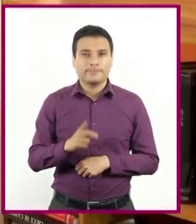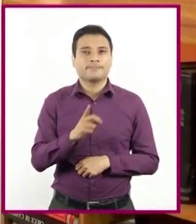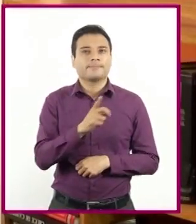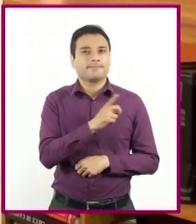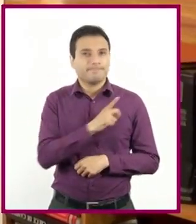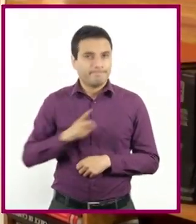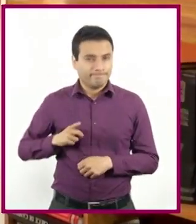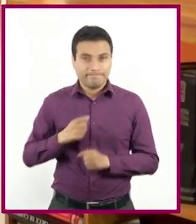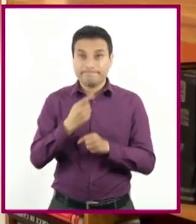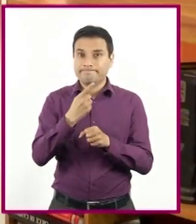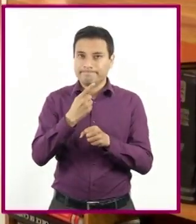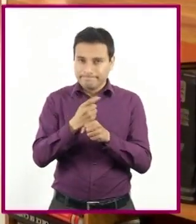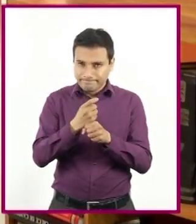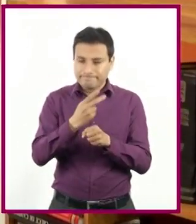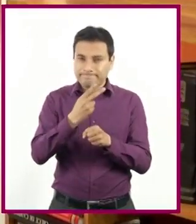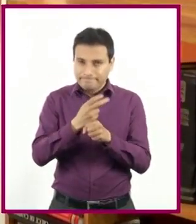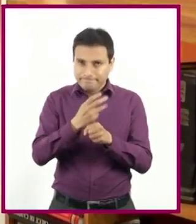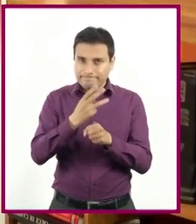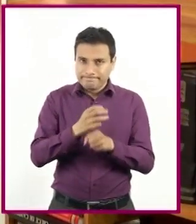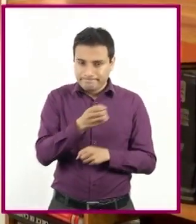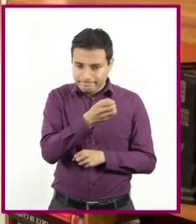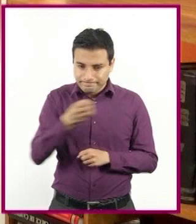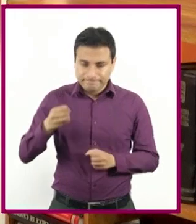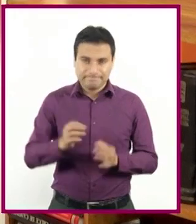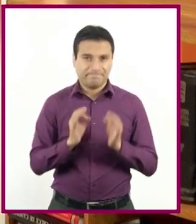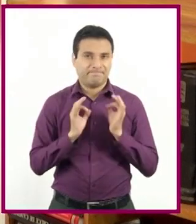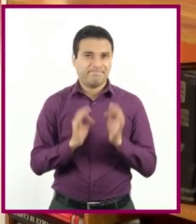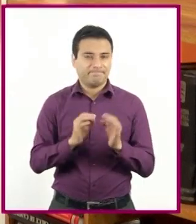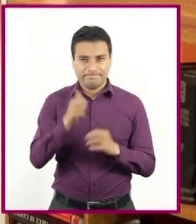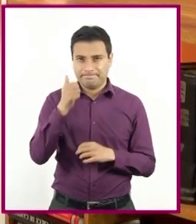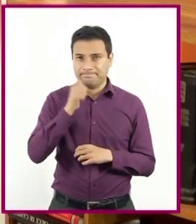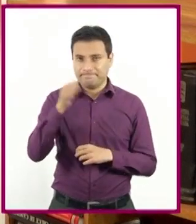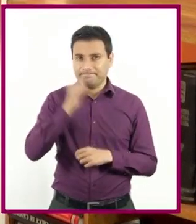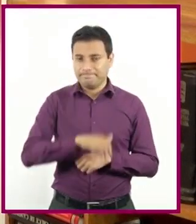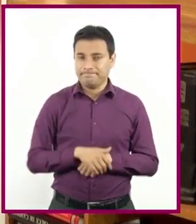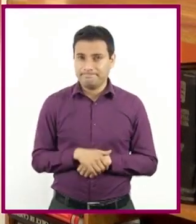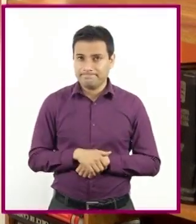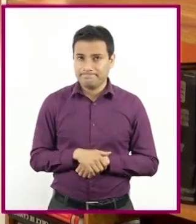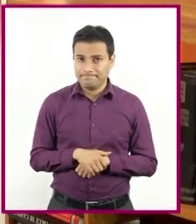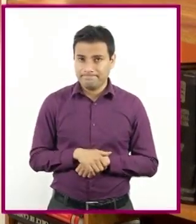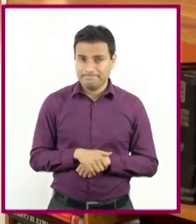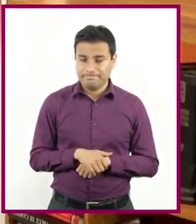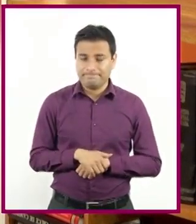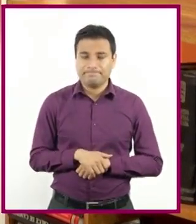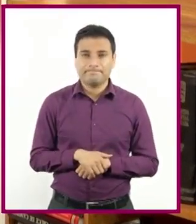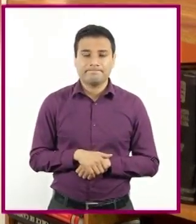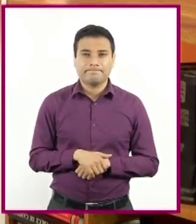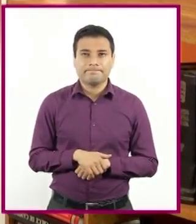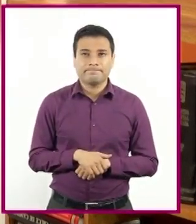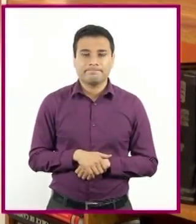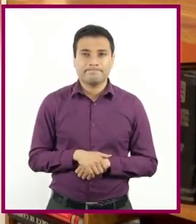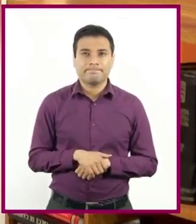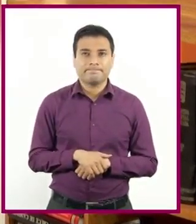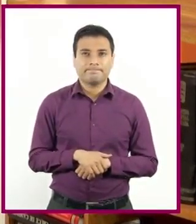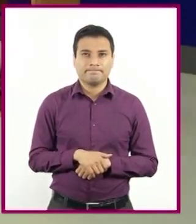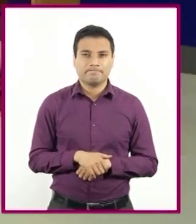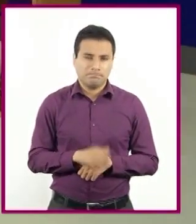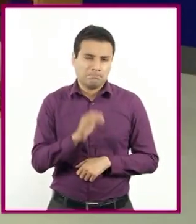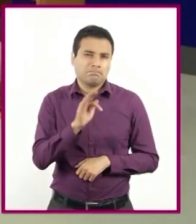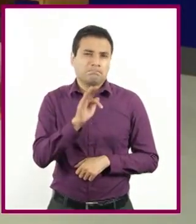jerarquía, tanto en su contenido como en las secciones que conforman su estructura, las cuales pueden